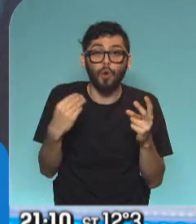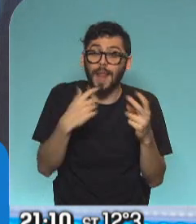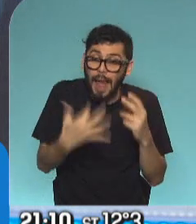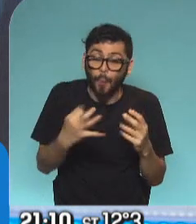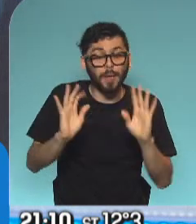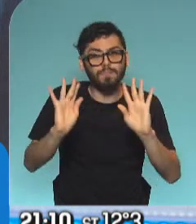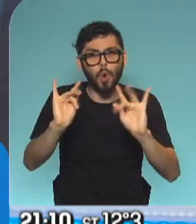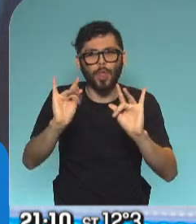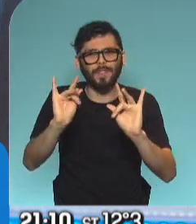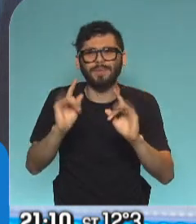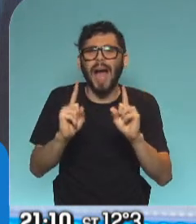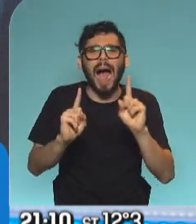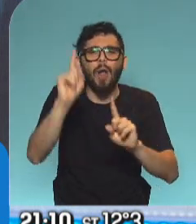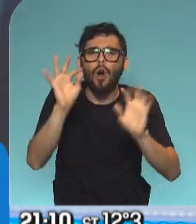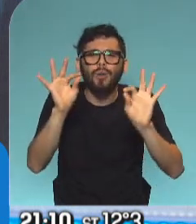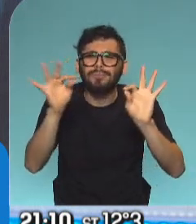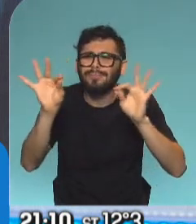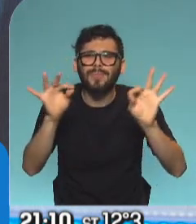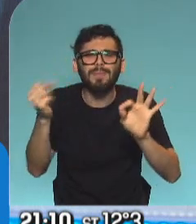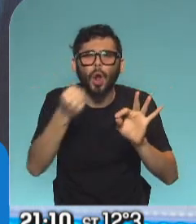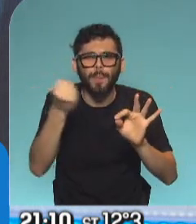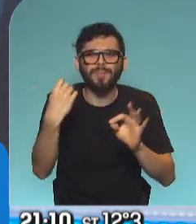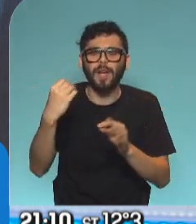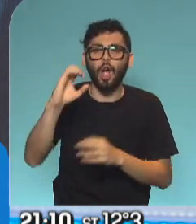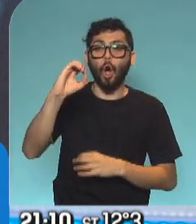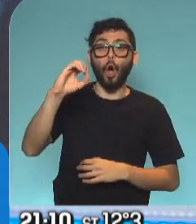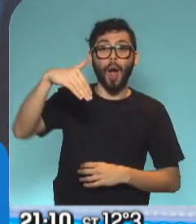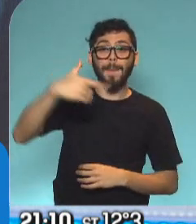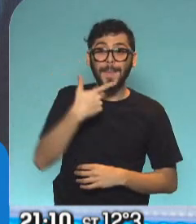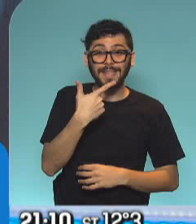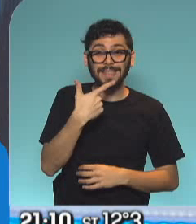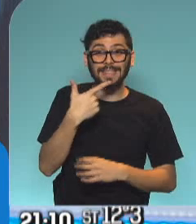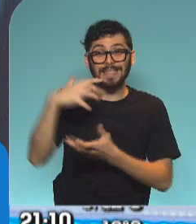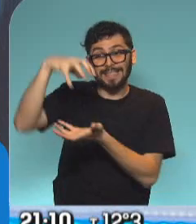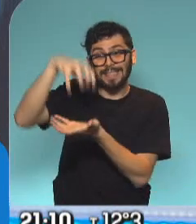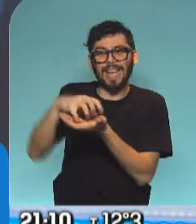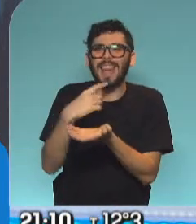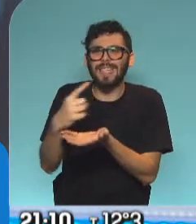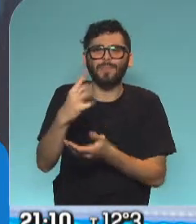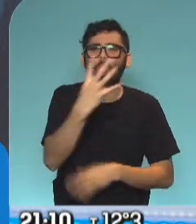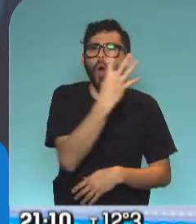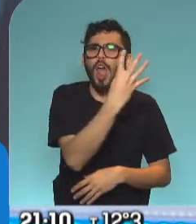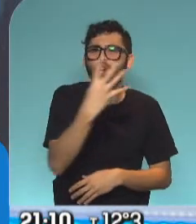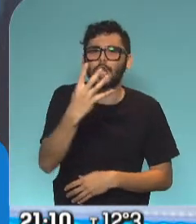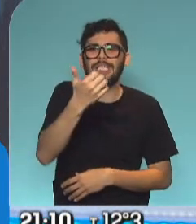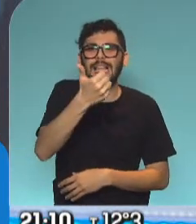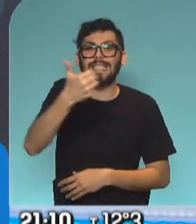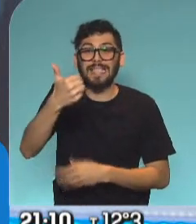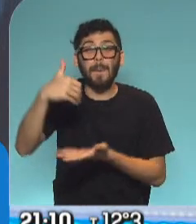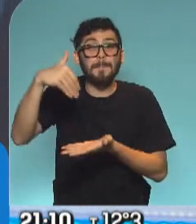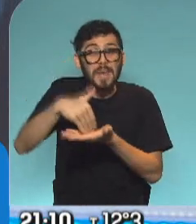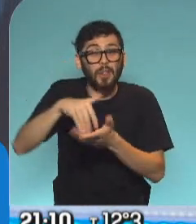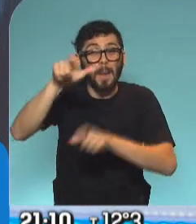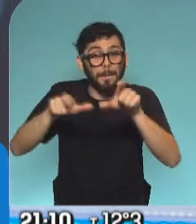cuesta mucho. Claro. Algunos datos importantes. Sí. La Organización Mundial de la Salud habla de 466 millones de personas